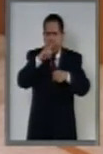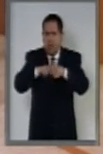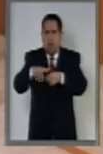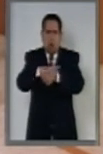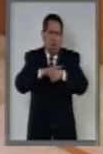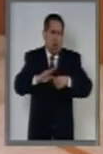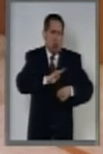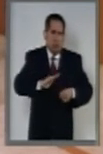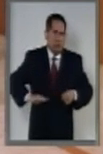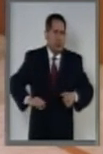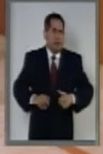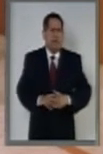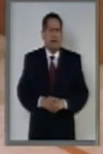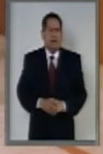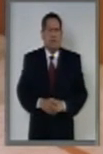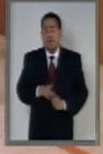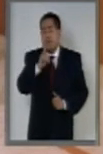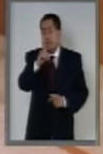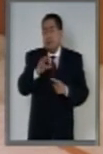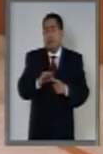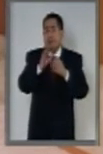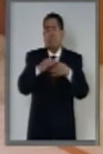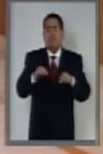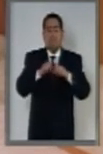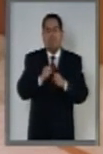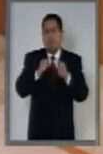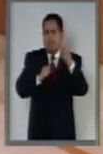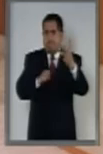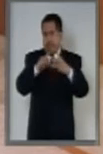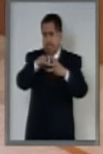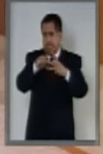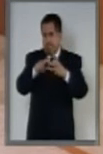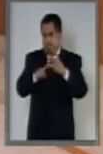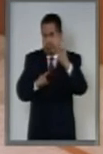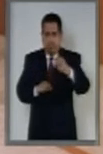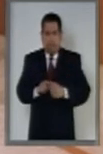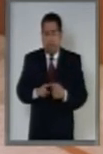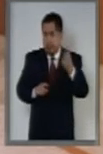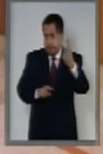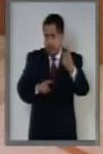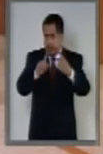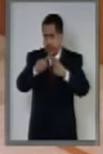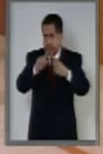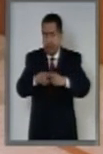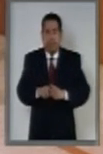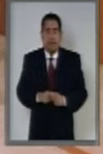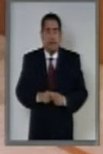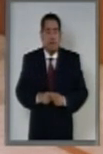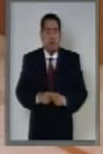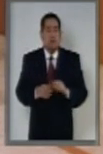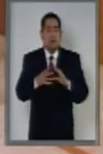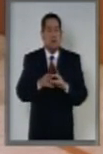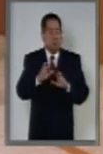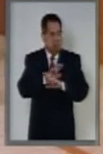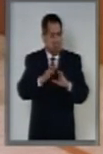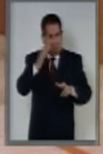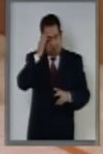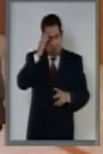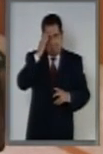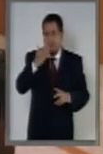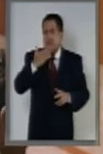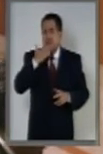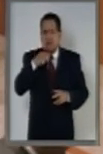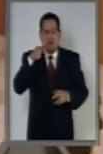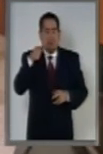o federales. Y quiero destacar tres aspectos. El primero, en que se reconoce la